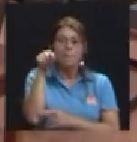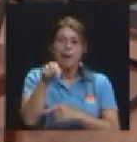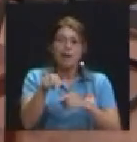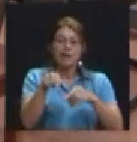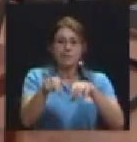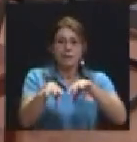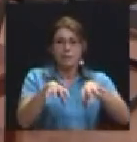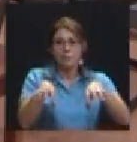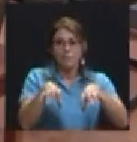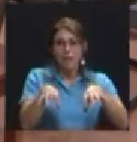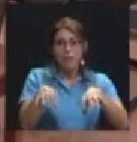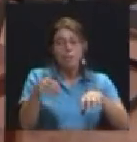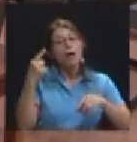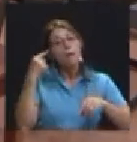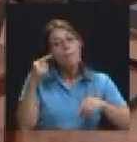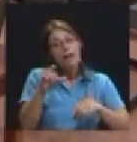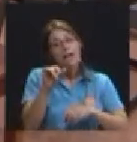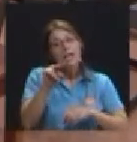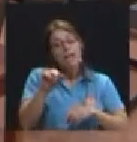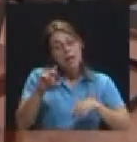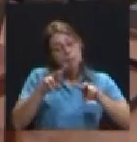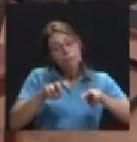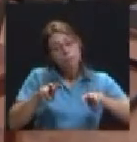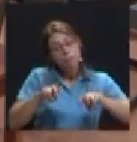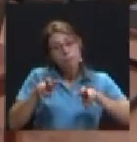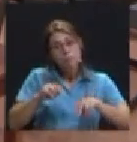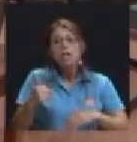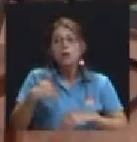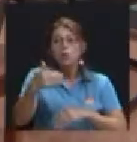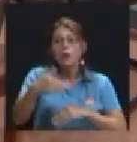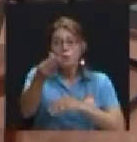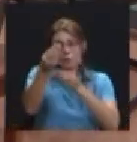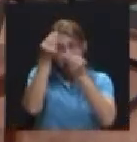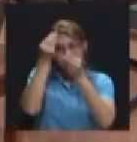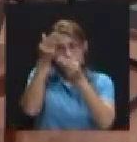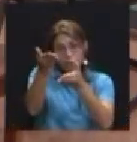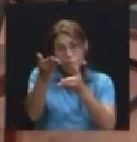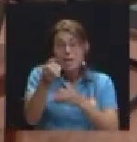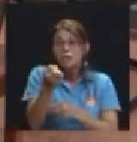que sea revisada en el INEC, y luego le estaríamos informando